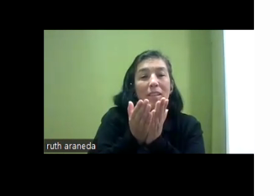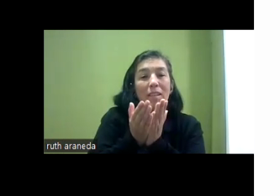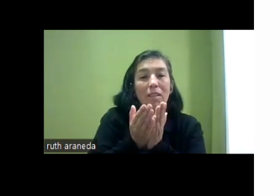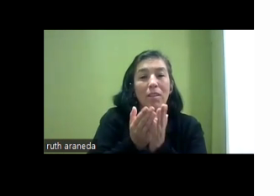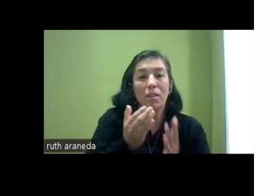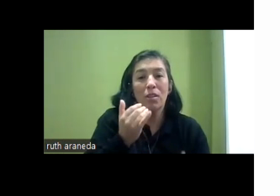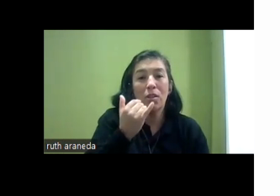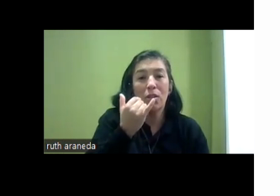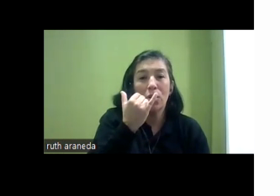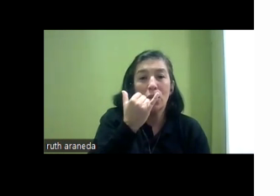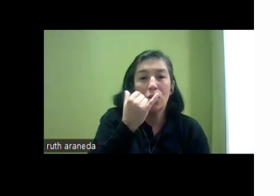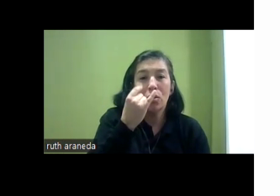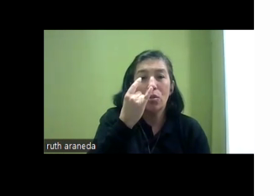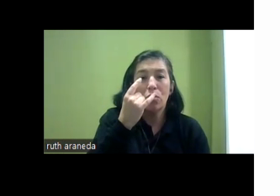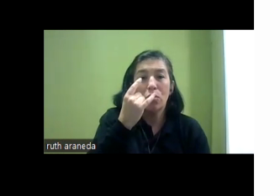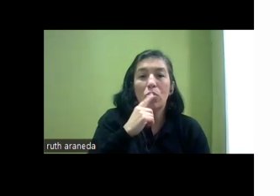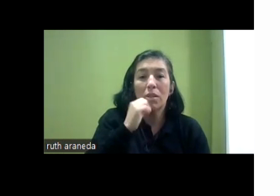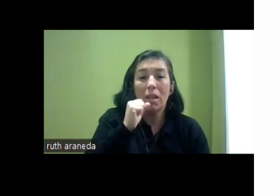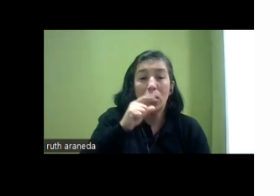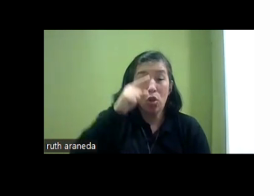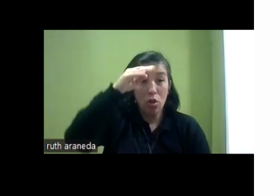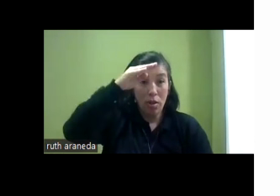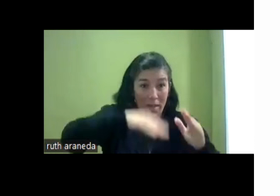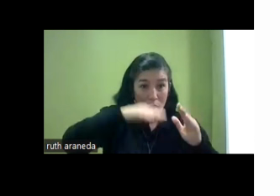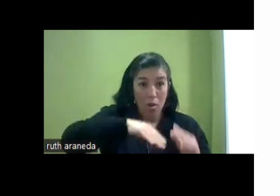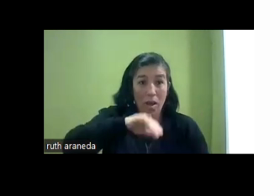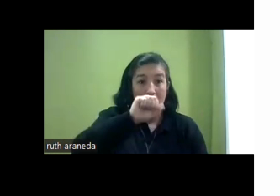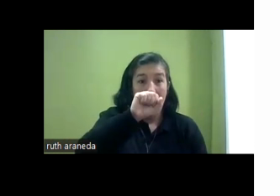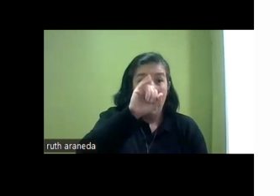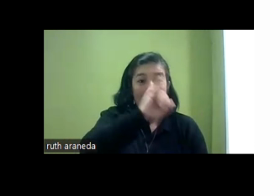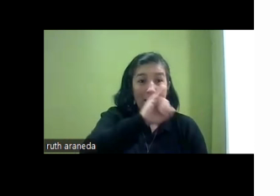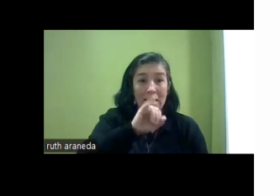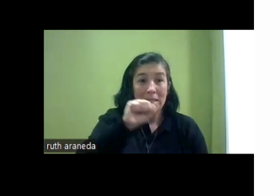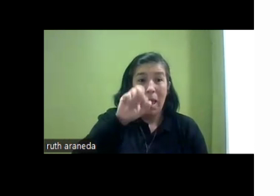un sector alto del Valle de Azapa, era posible,